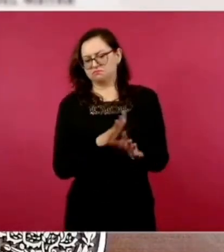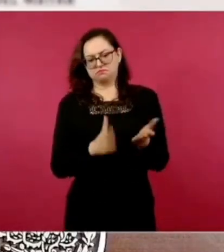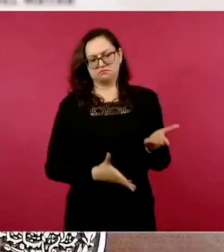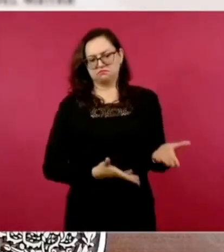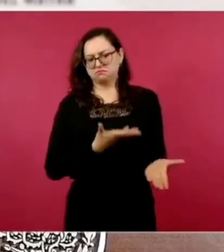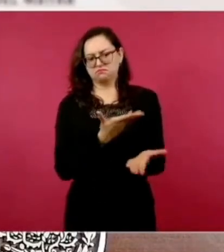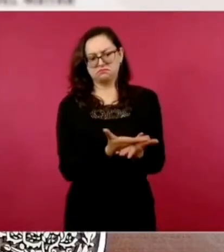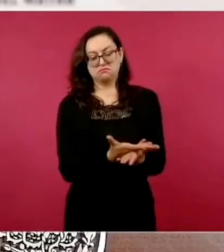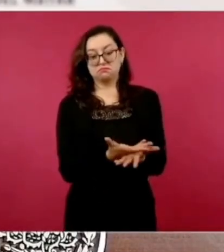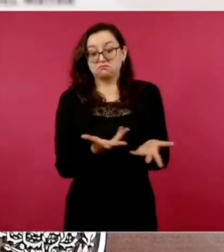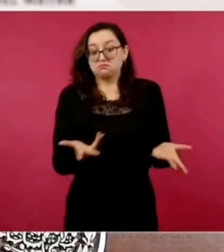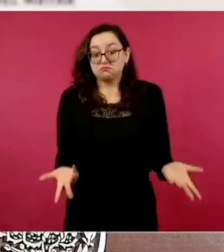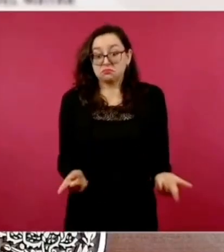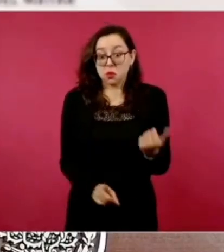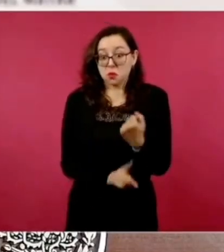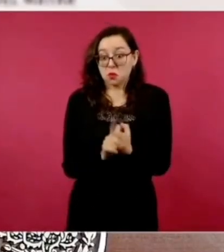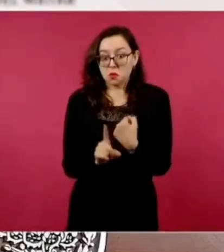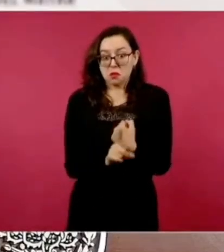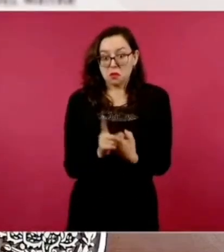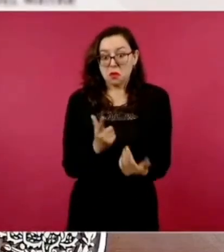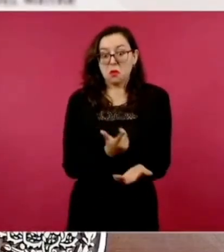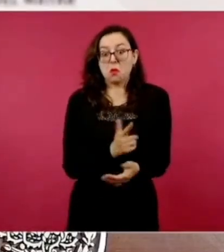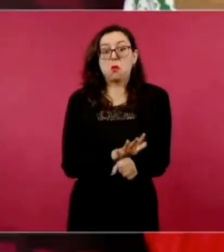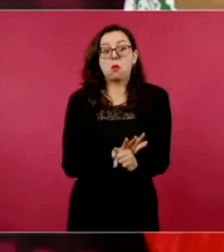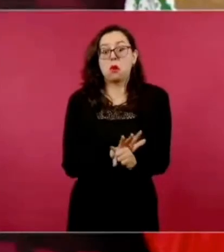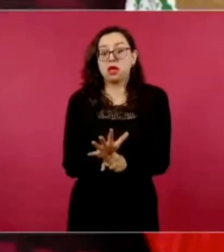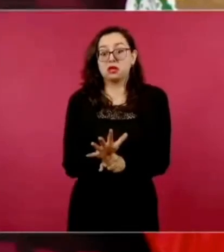tuvimos nosotros, pero también qué problemas